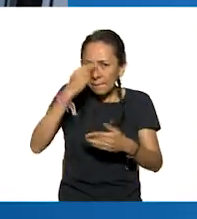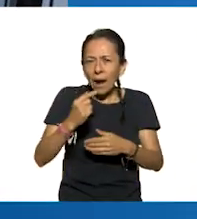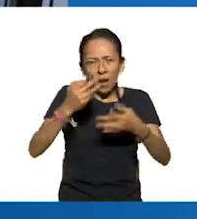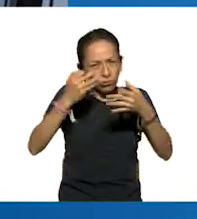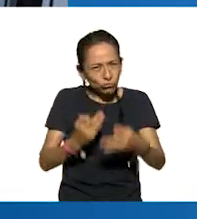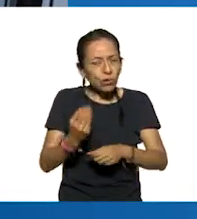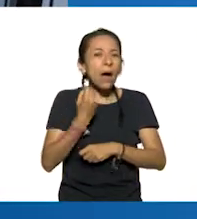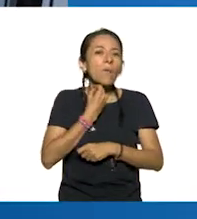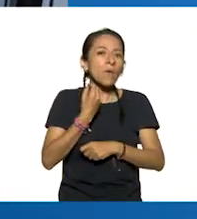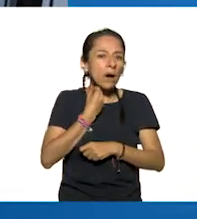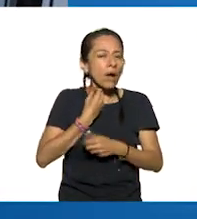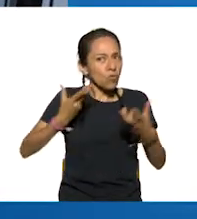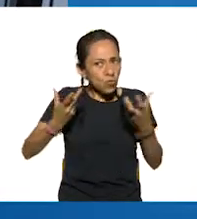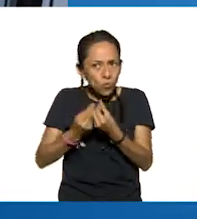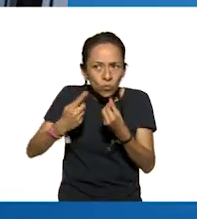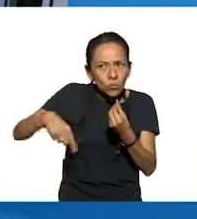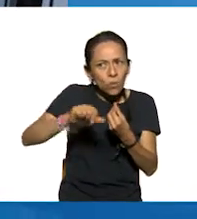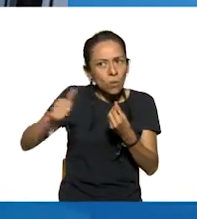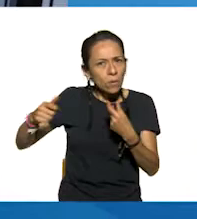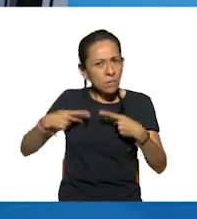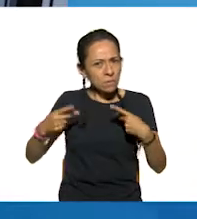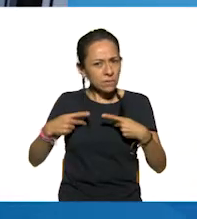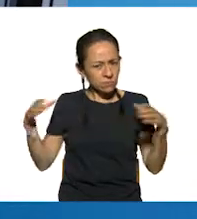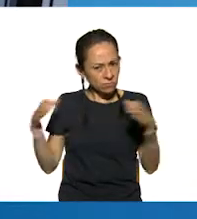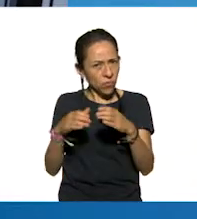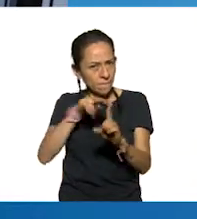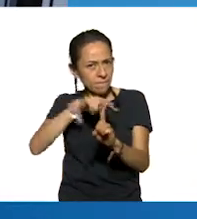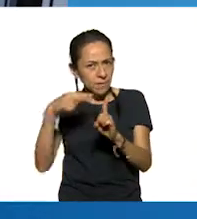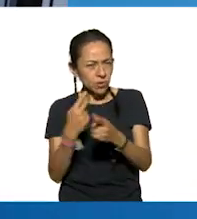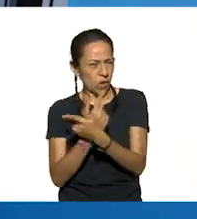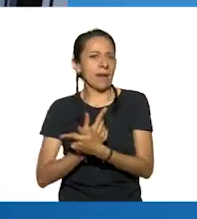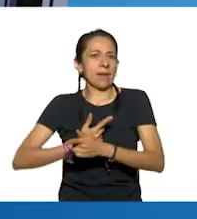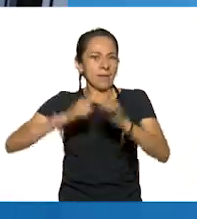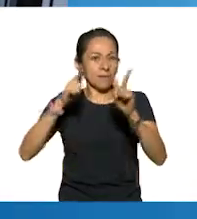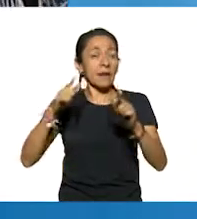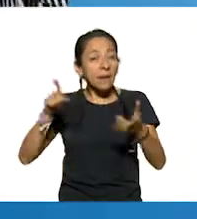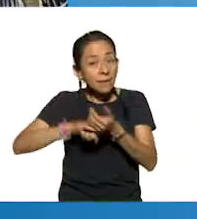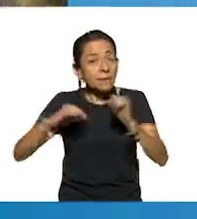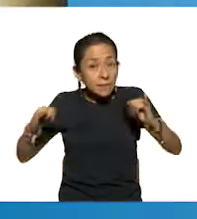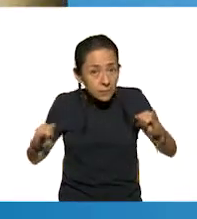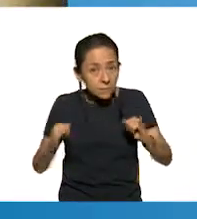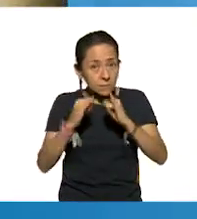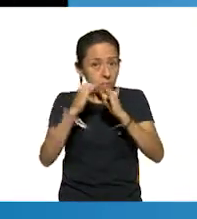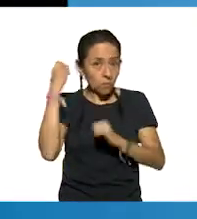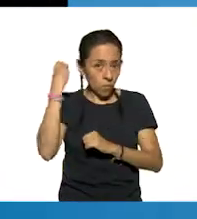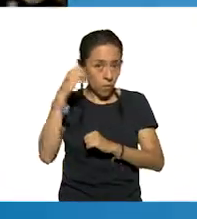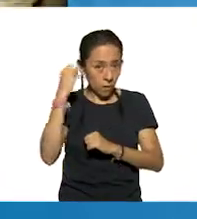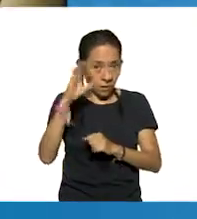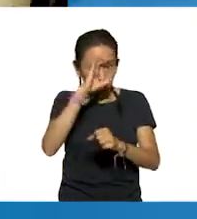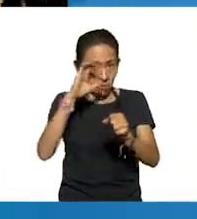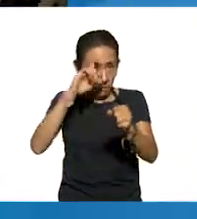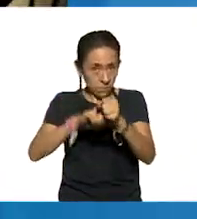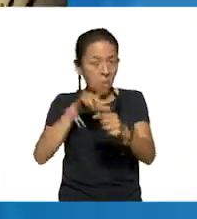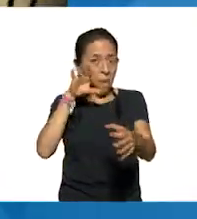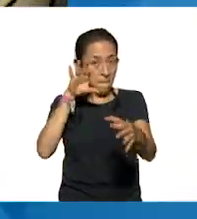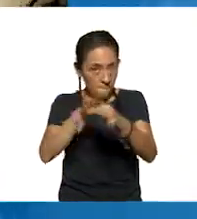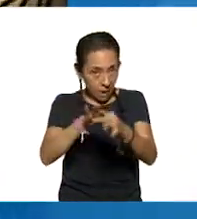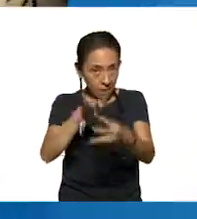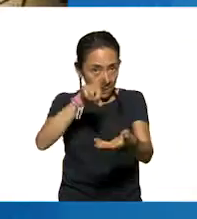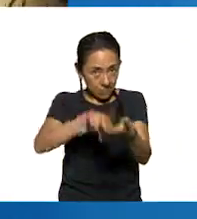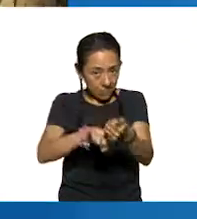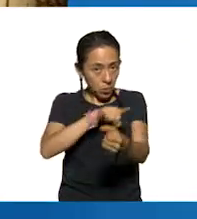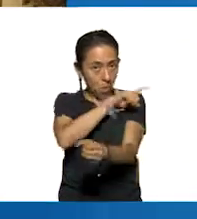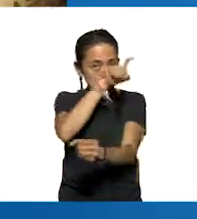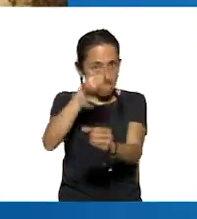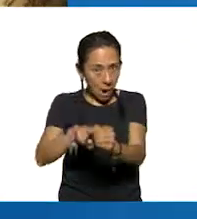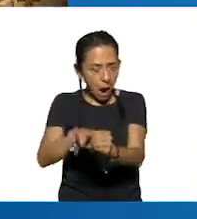generación de liberales en el Instituto Oaxaqueño de Cultura, entonces él aprende y se abre